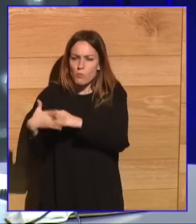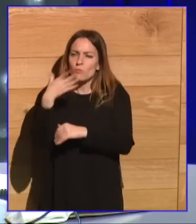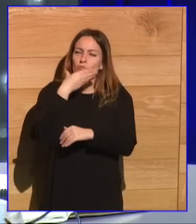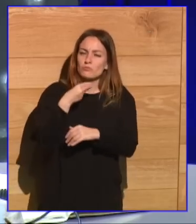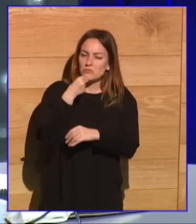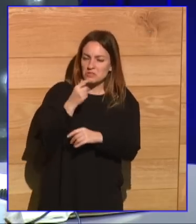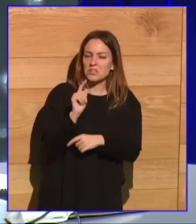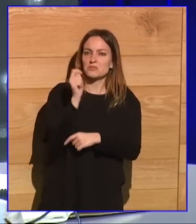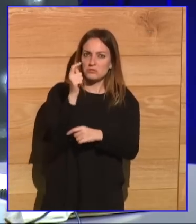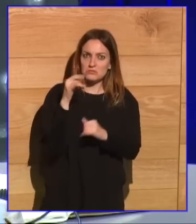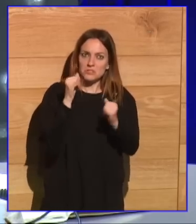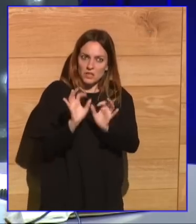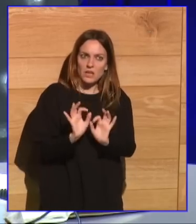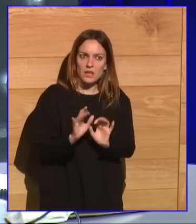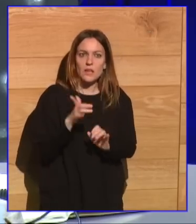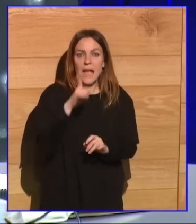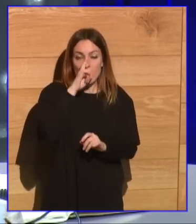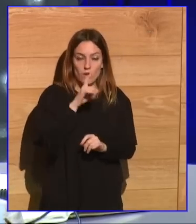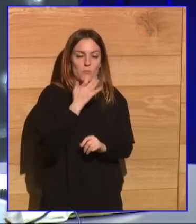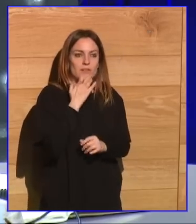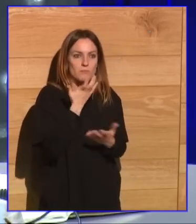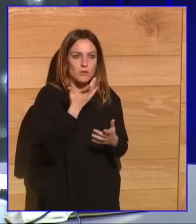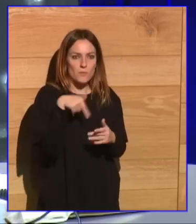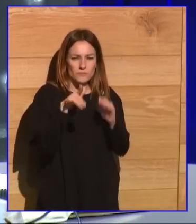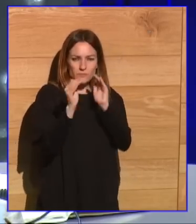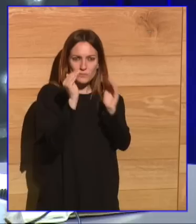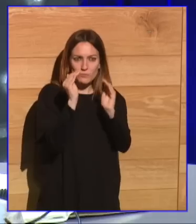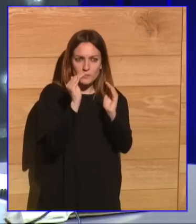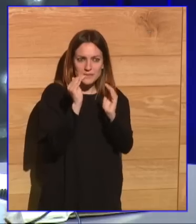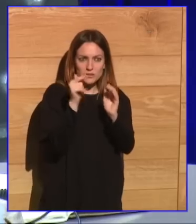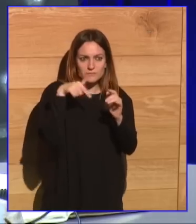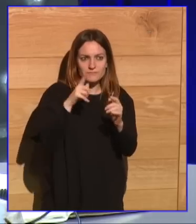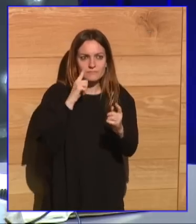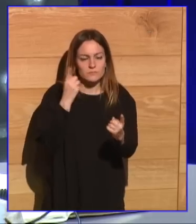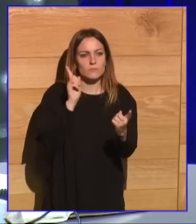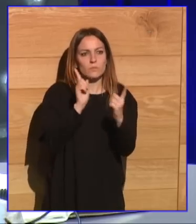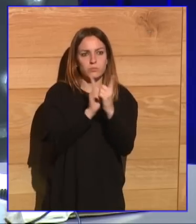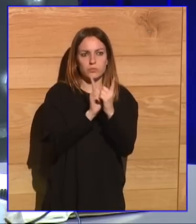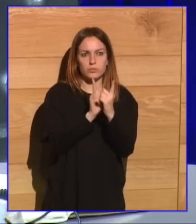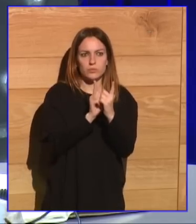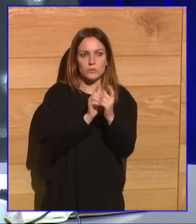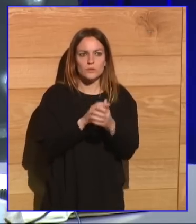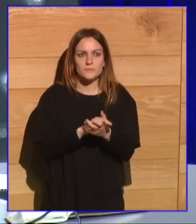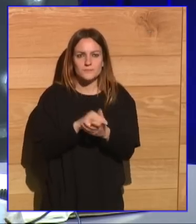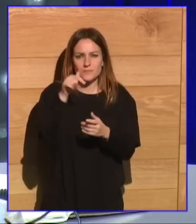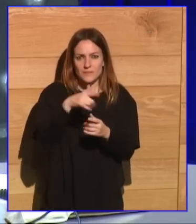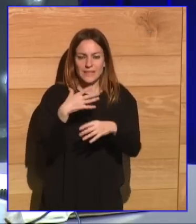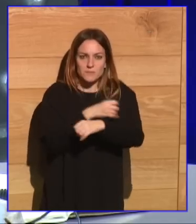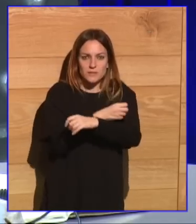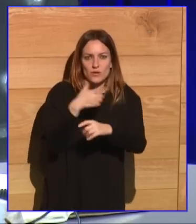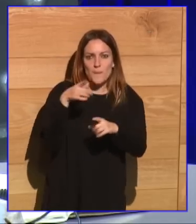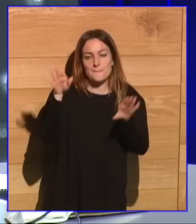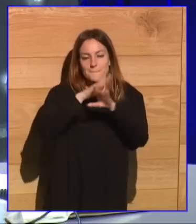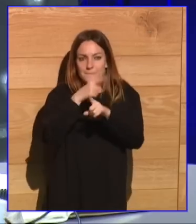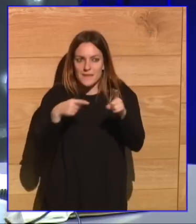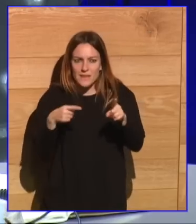muy profundas. ¿Recordáis, por ejemplo, el momento del vis-a-vis o del disque vis-a-vis o del pseudo vis-a-vis en el Expreso de Medianoche,